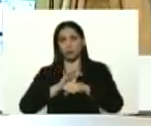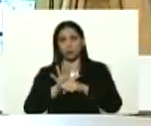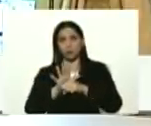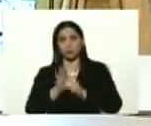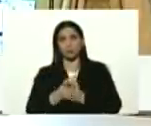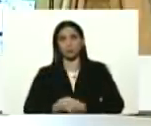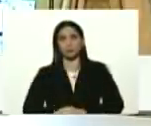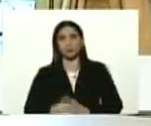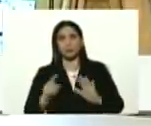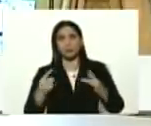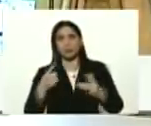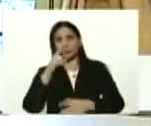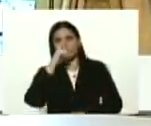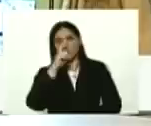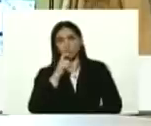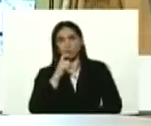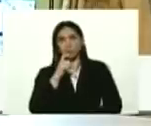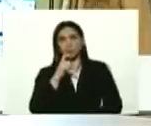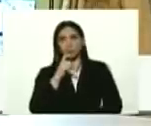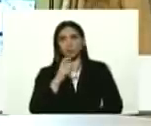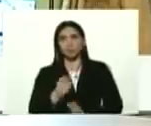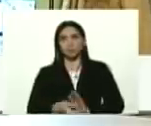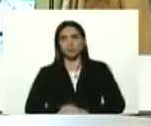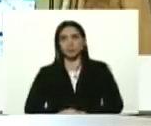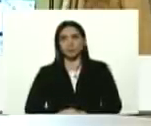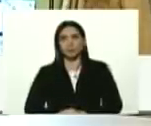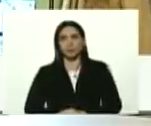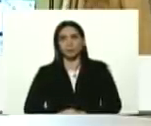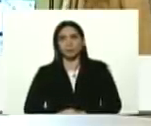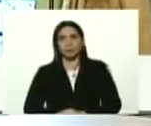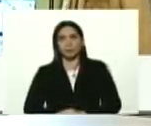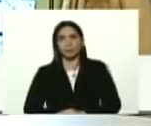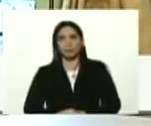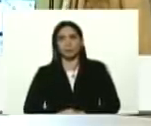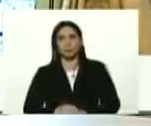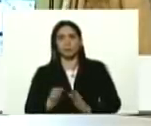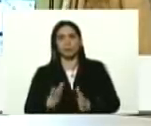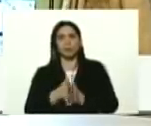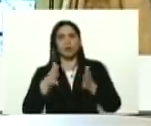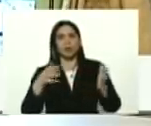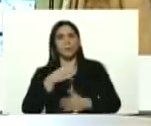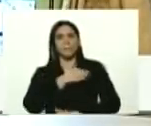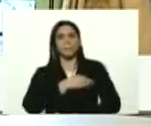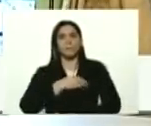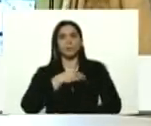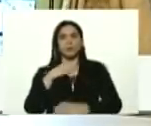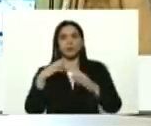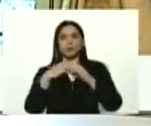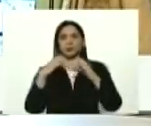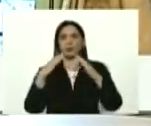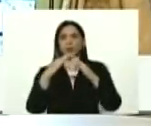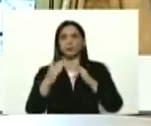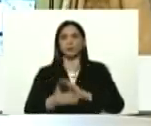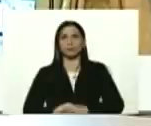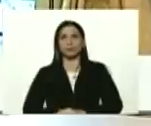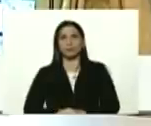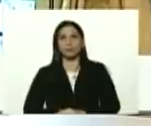Estamos en el sexto aniversario de la gran misión Hogares de la Patria.